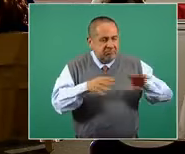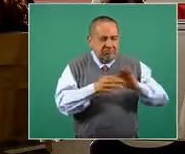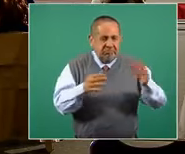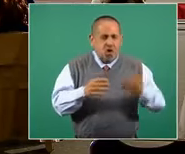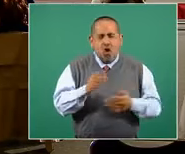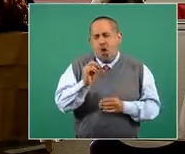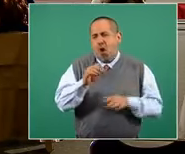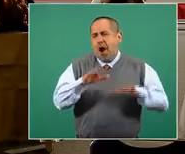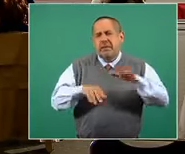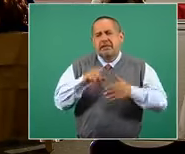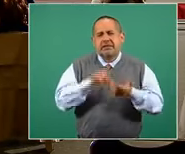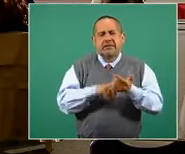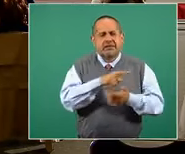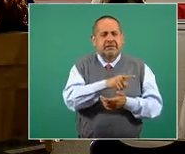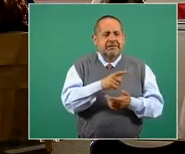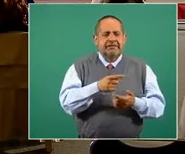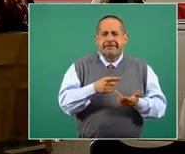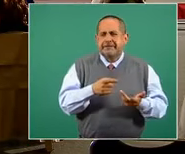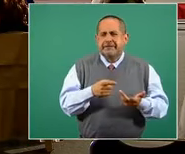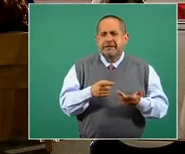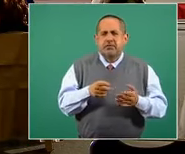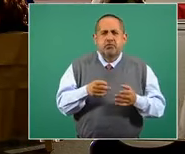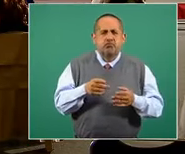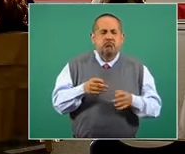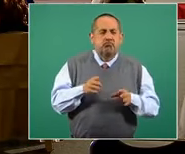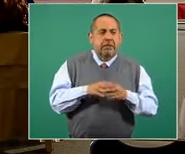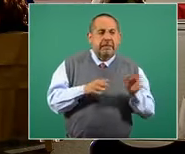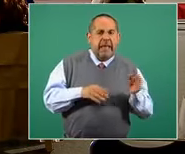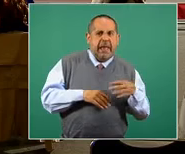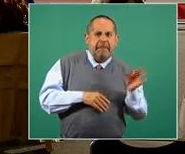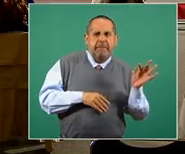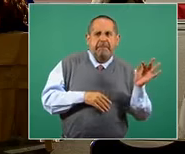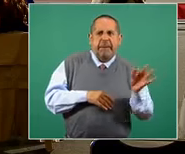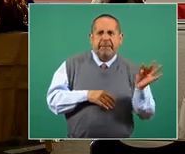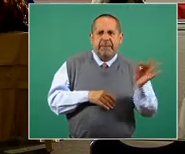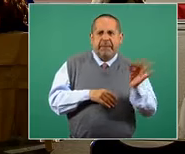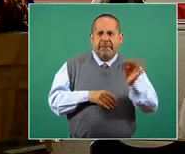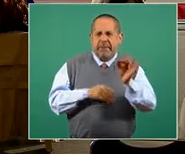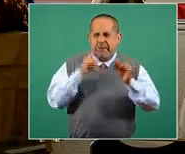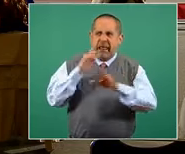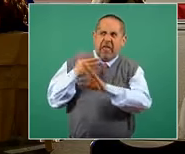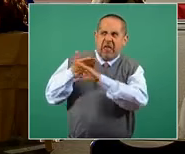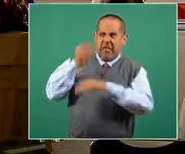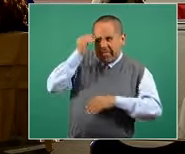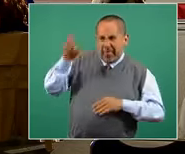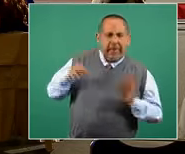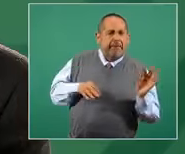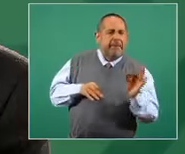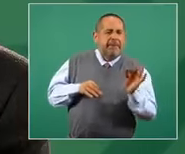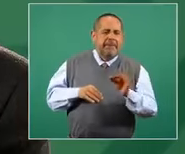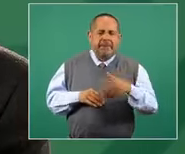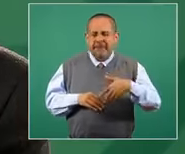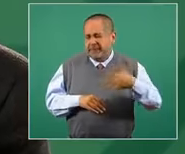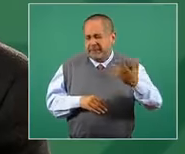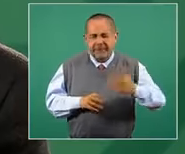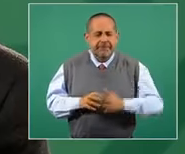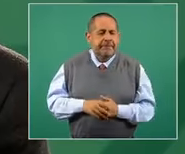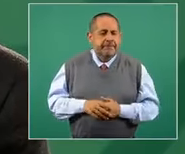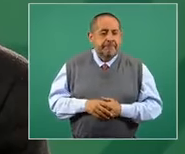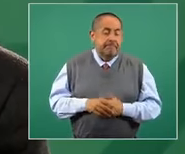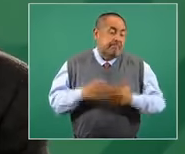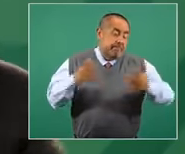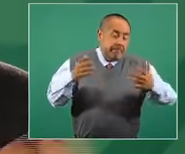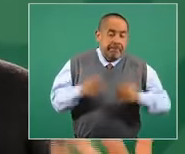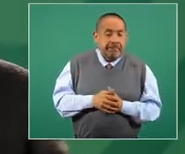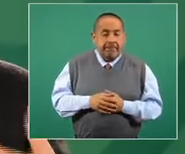más complejos, sociales, en los que se induce el miedo por otros fines. Entonces, vamos a